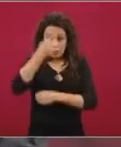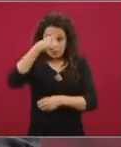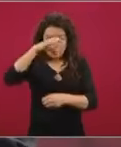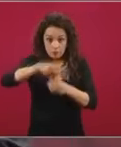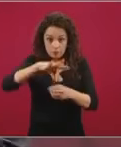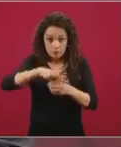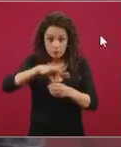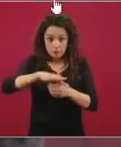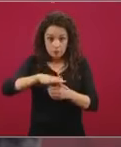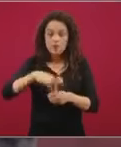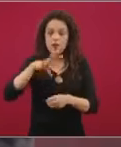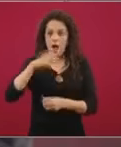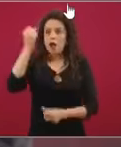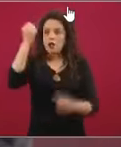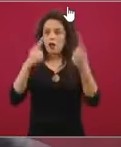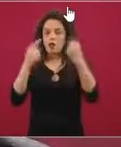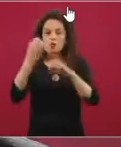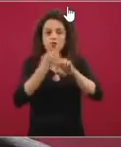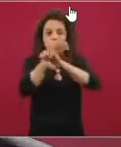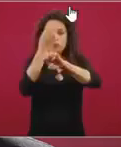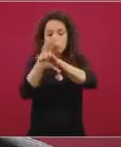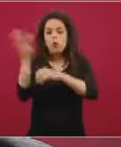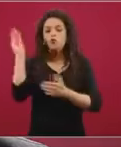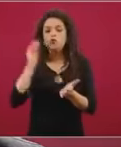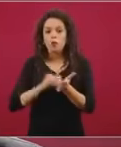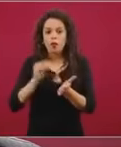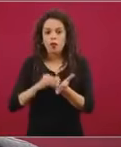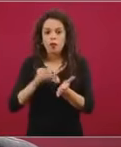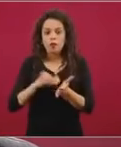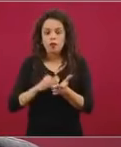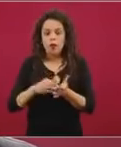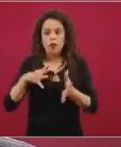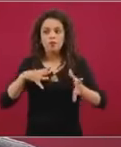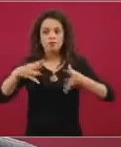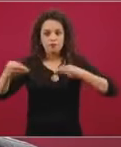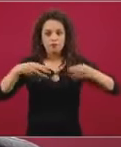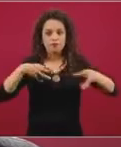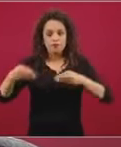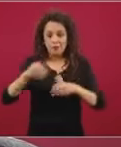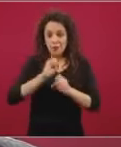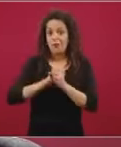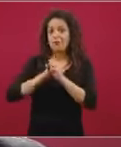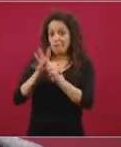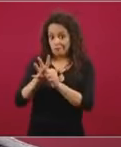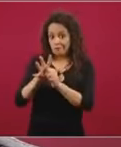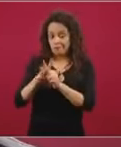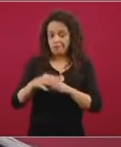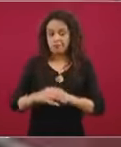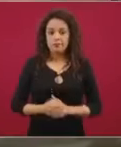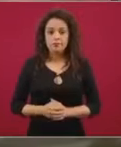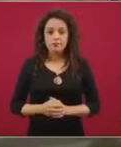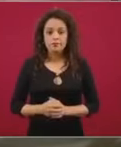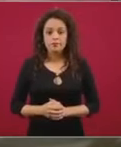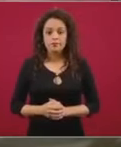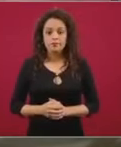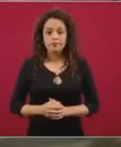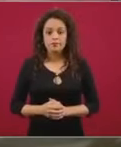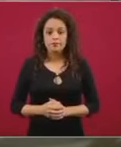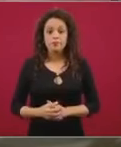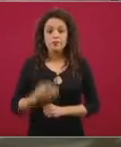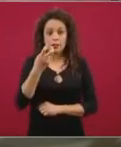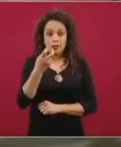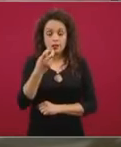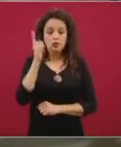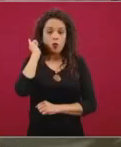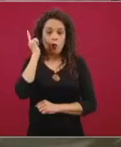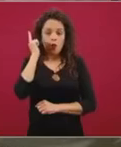tengamos en varias entidades federativas actividad epidémica y podemos